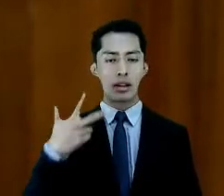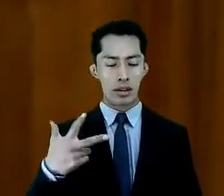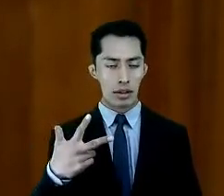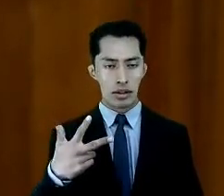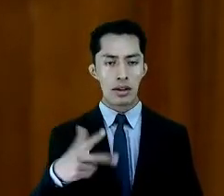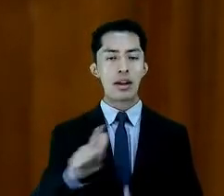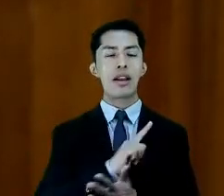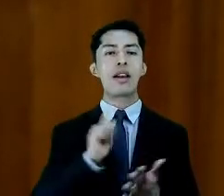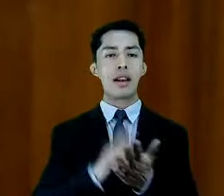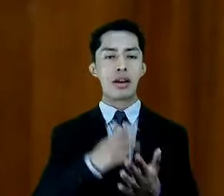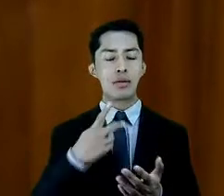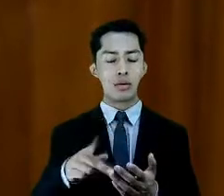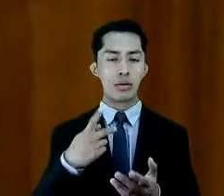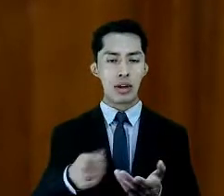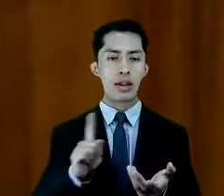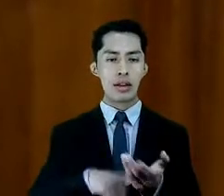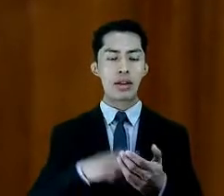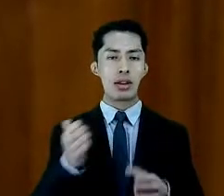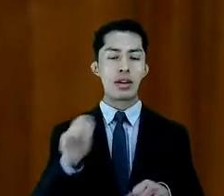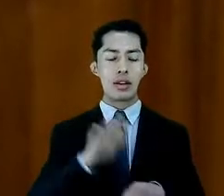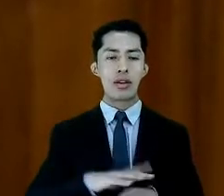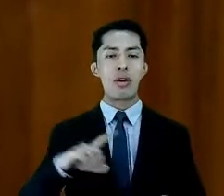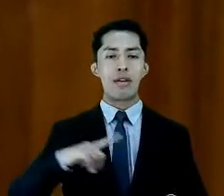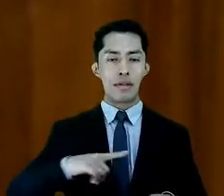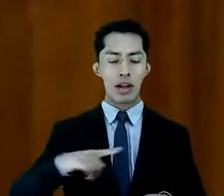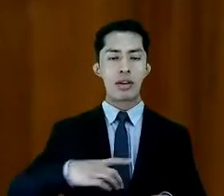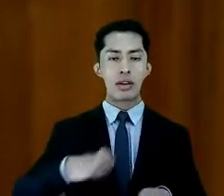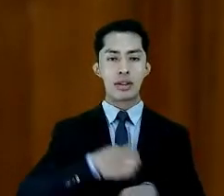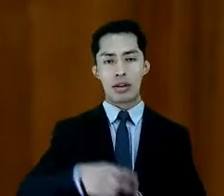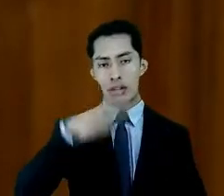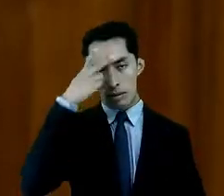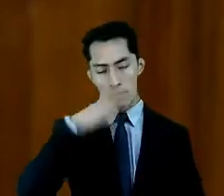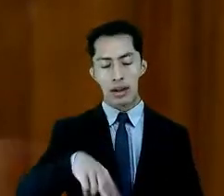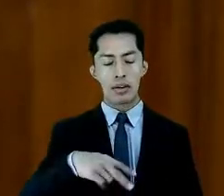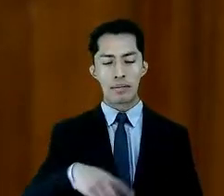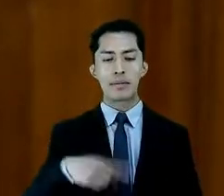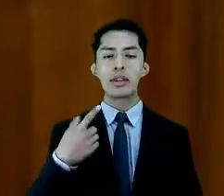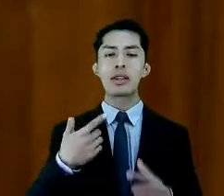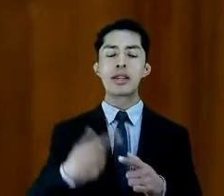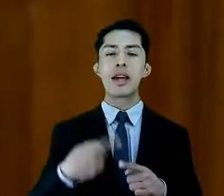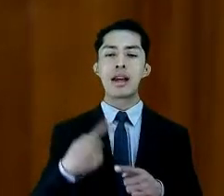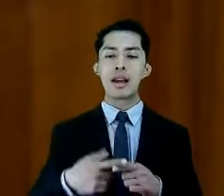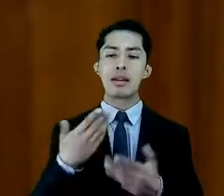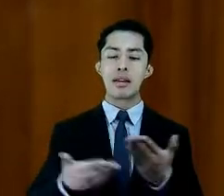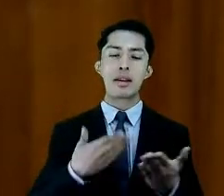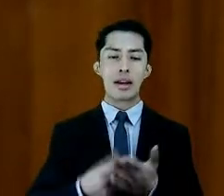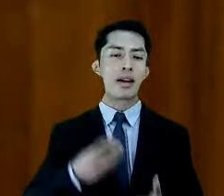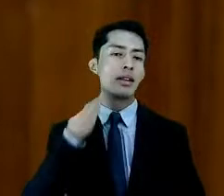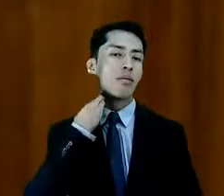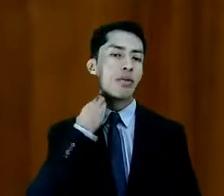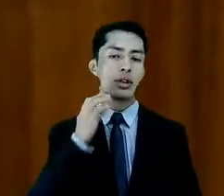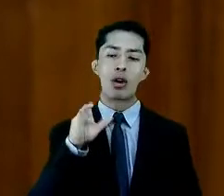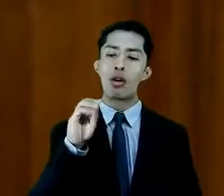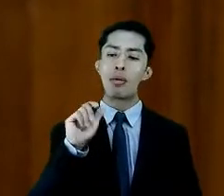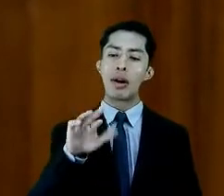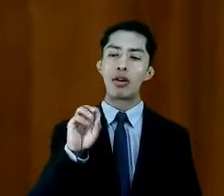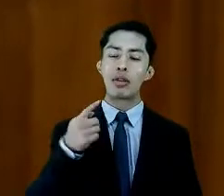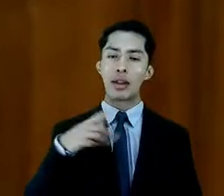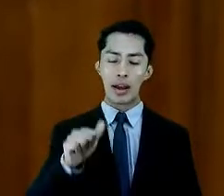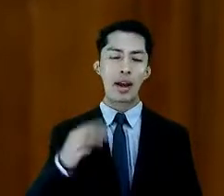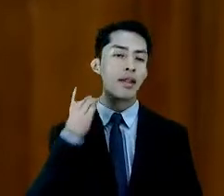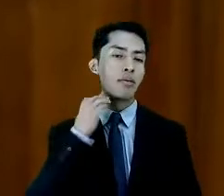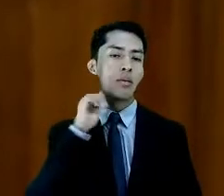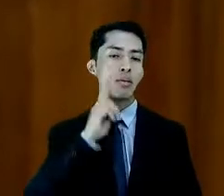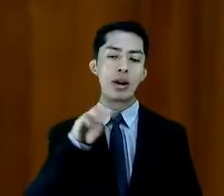38ª de la Ley Orgánica de la Administración Pública del Estado de México, presentada por el diputado Omar Ortega Álvarez, la diputada María